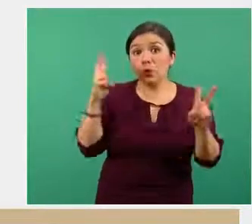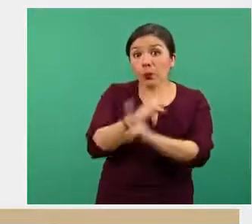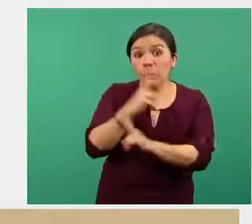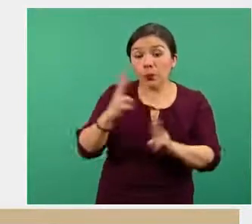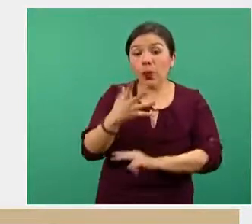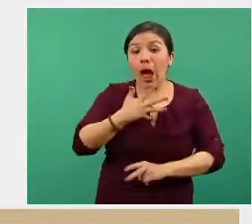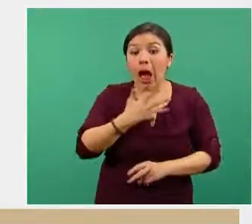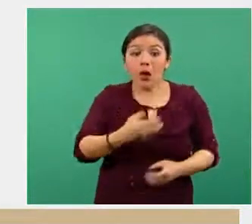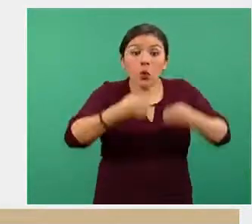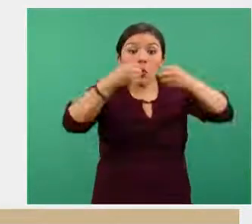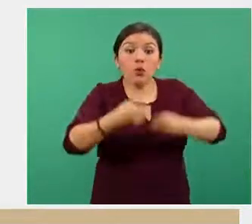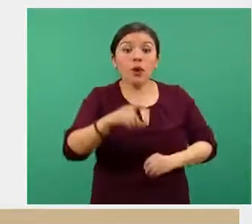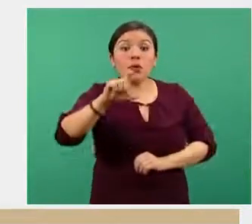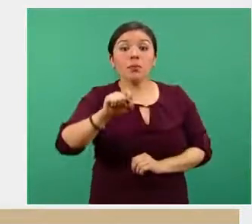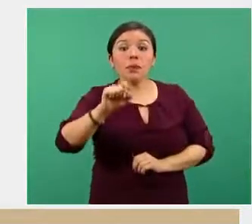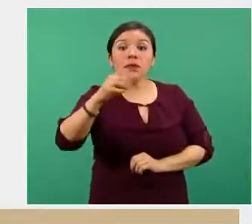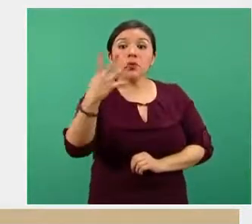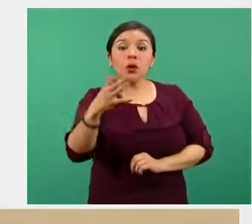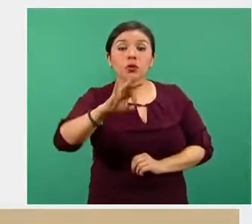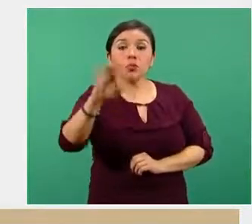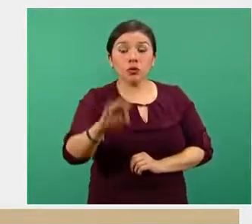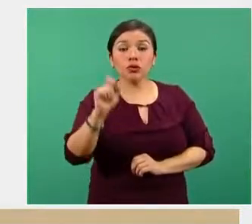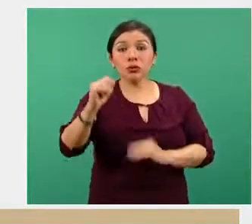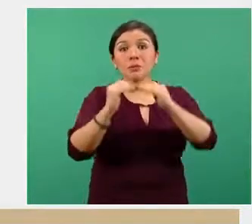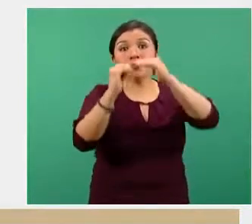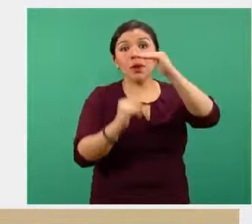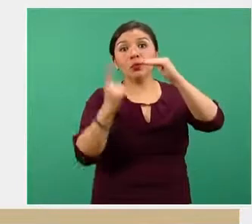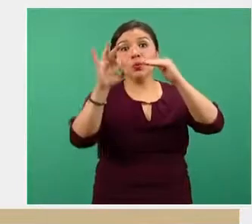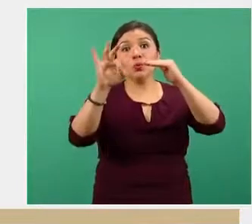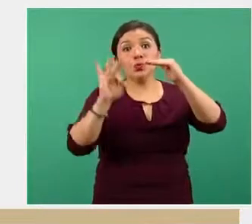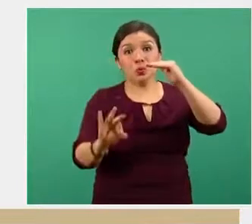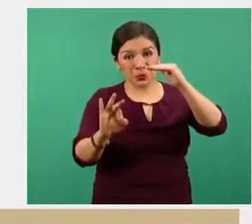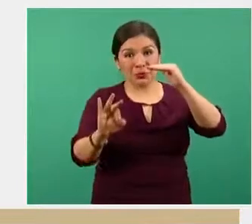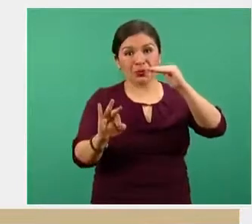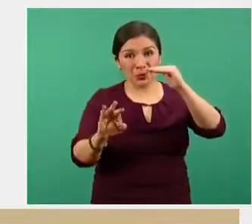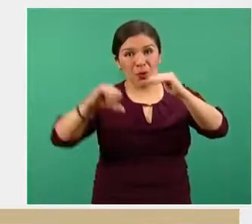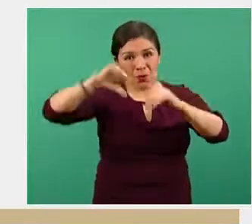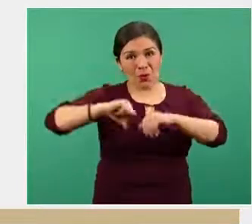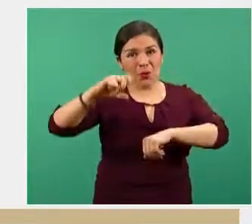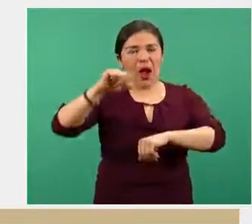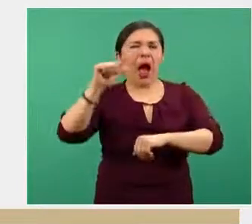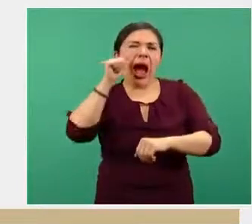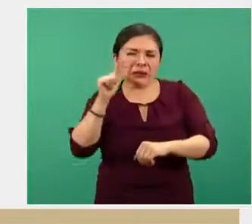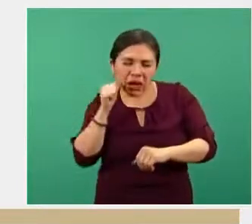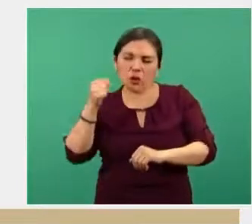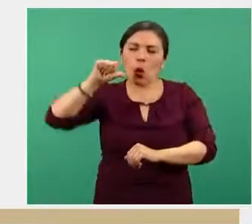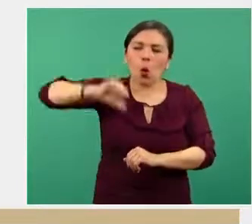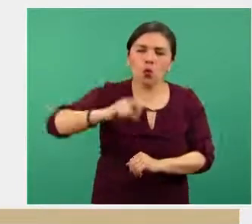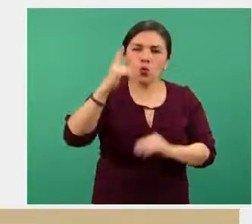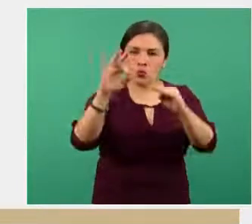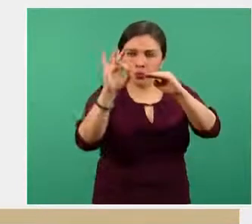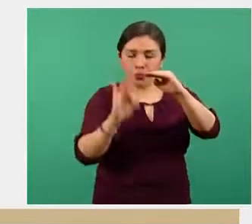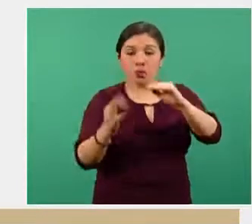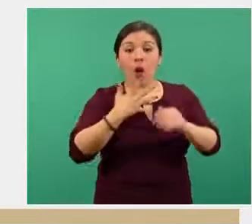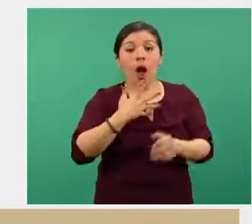nacional es del 24%, habiendo disminuido este punto porcentual al día de ayer, lo cual nos